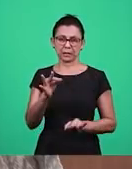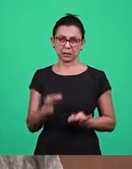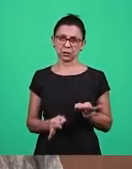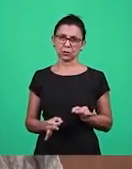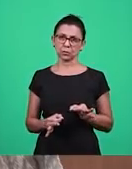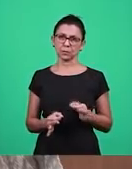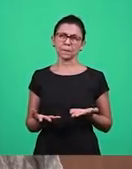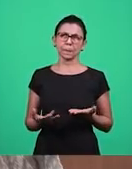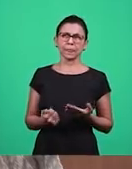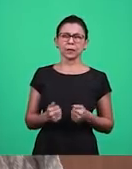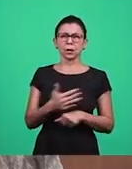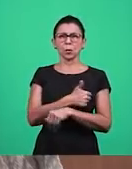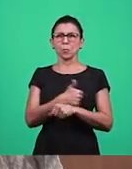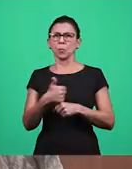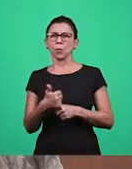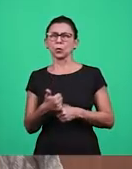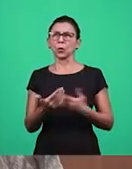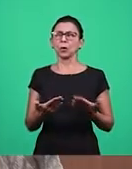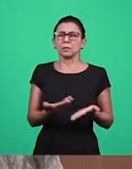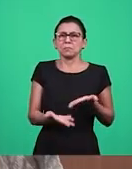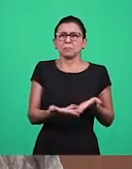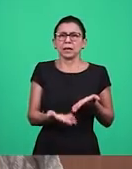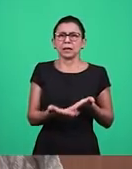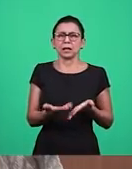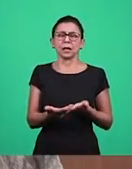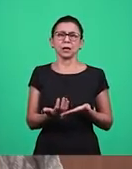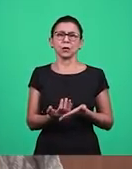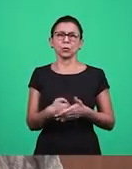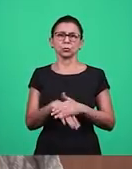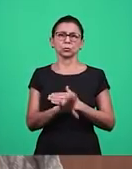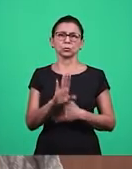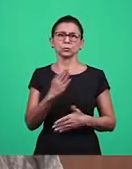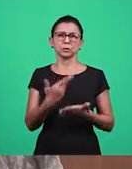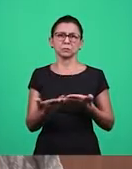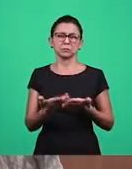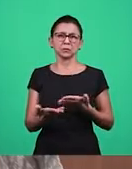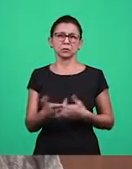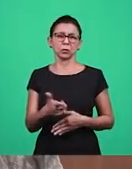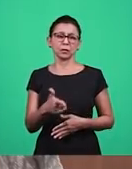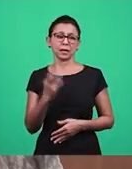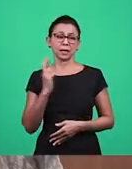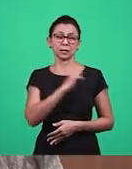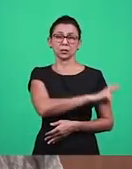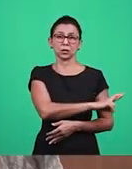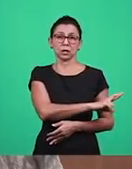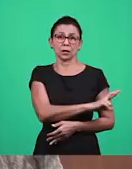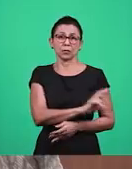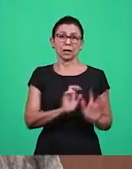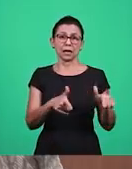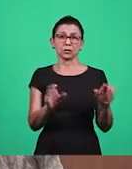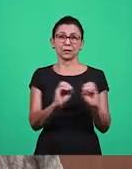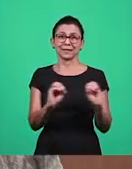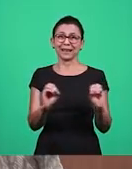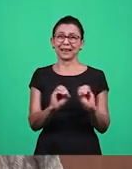Aquello que la razón no hace, lo que la moral del hombre no hace, o las costumbres del hombre no hace, o la religión, o